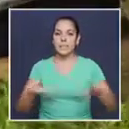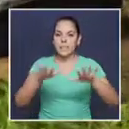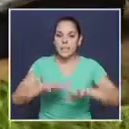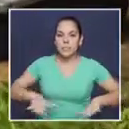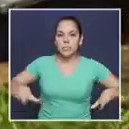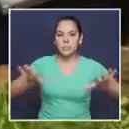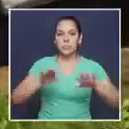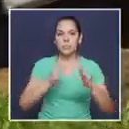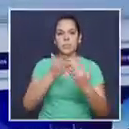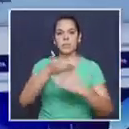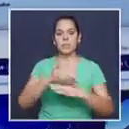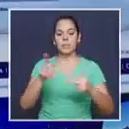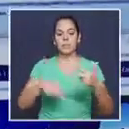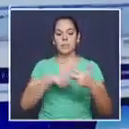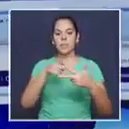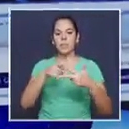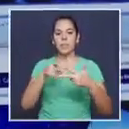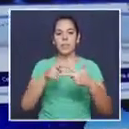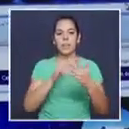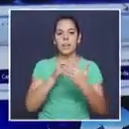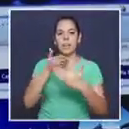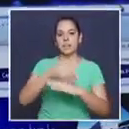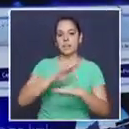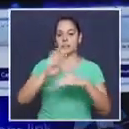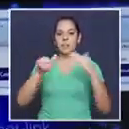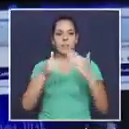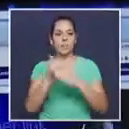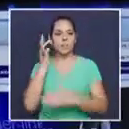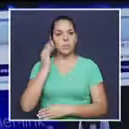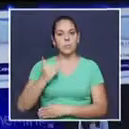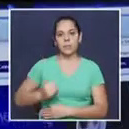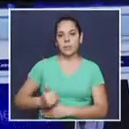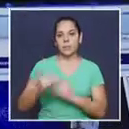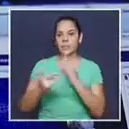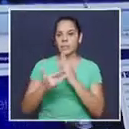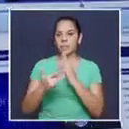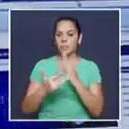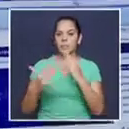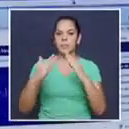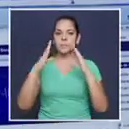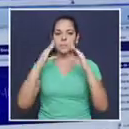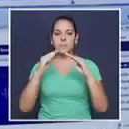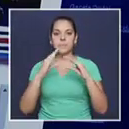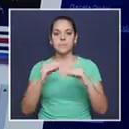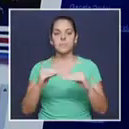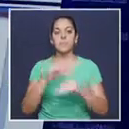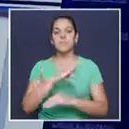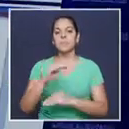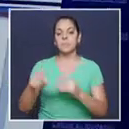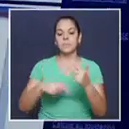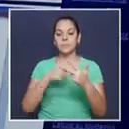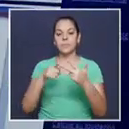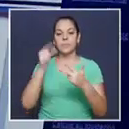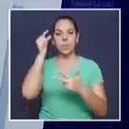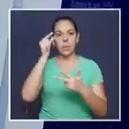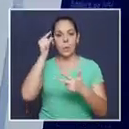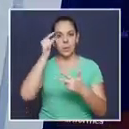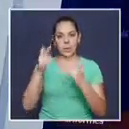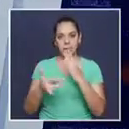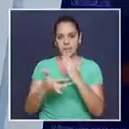el país, el acceso de todos y todas a las tecnologías digitales y el fortalecimiento del gobierno digital.